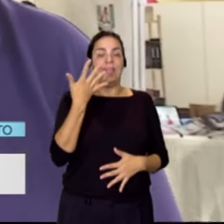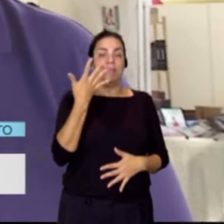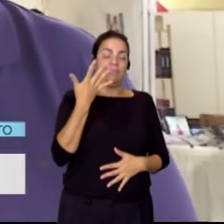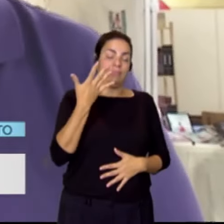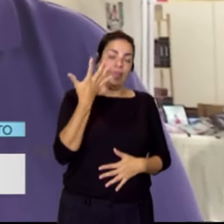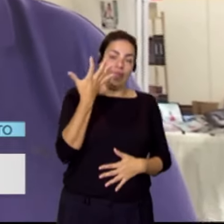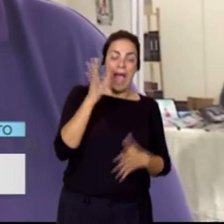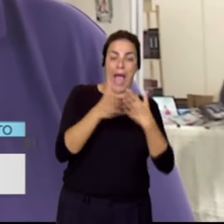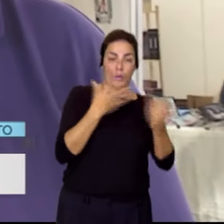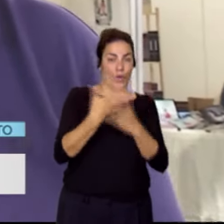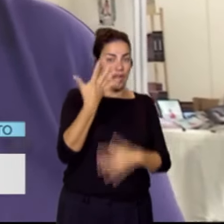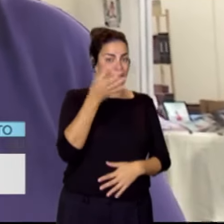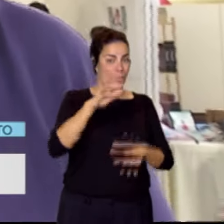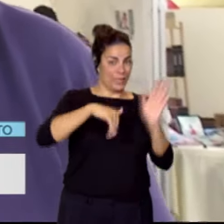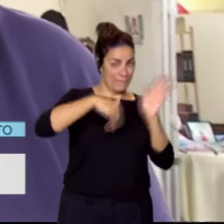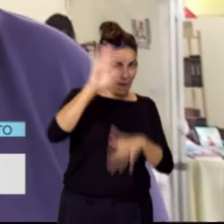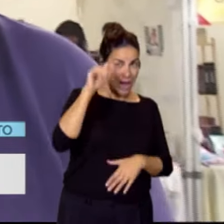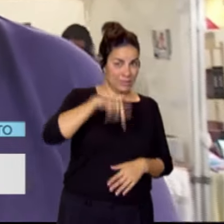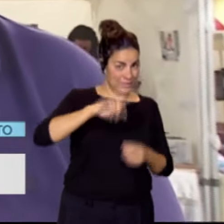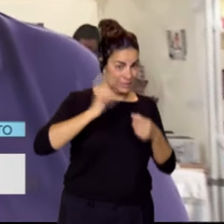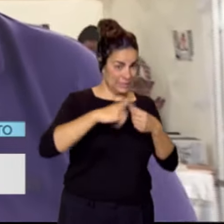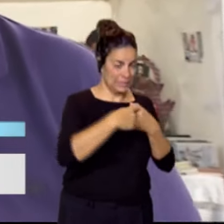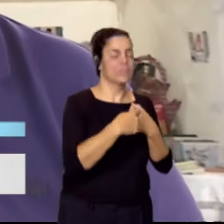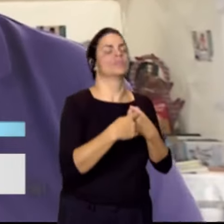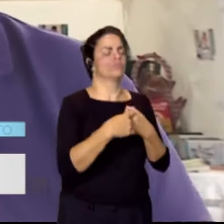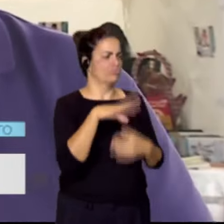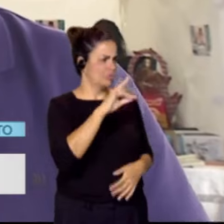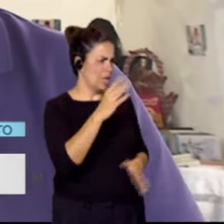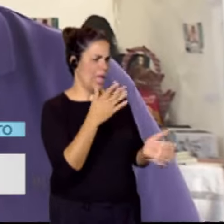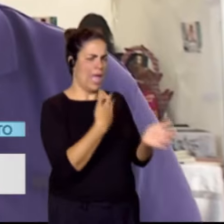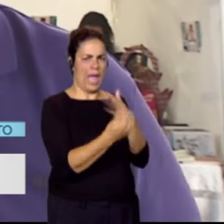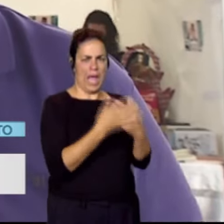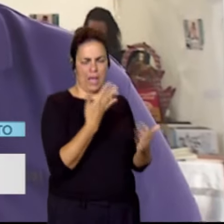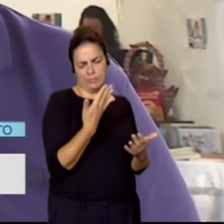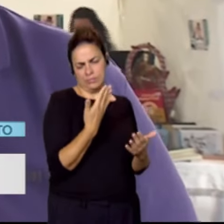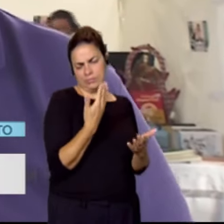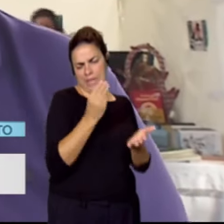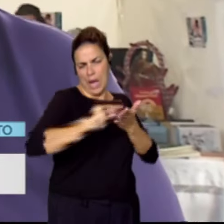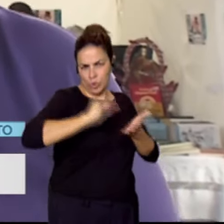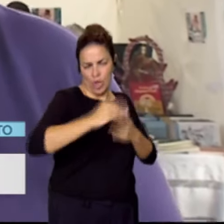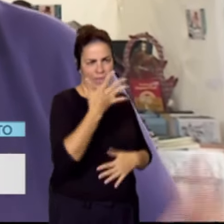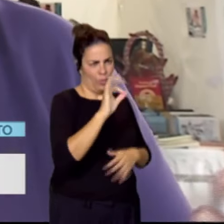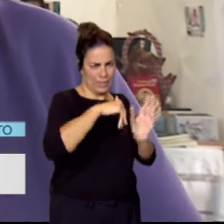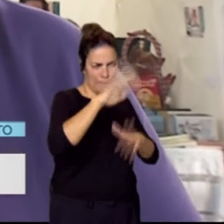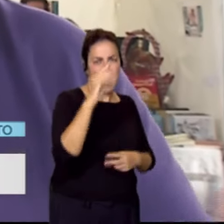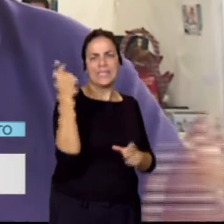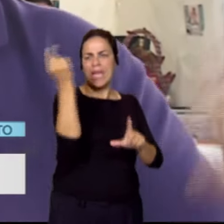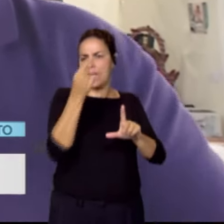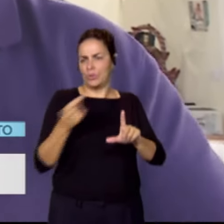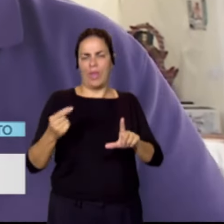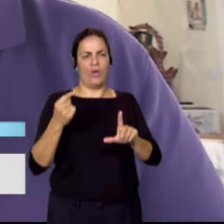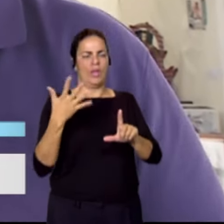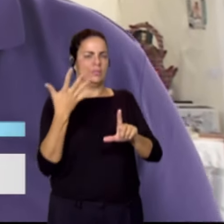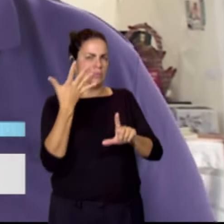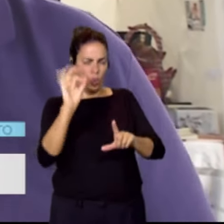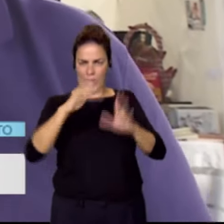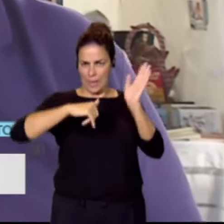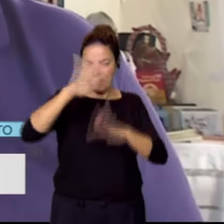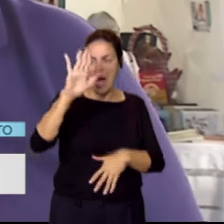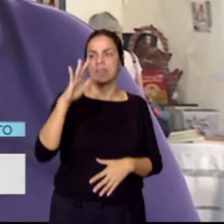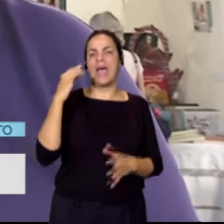van a estar por aquí sí medio centenar de autores medio centenal de ilustradores mucha actividad para los